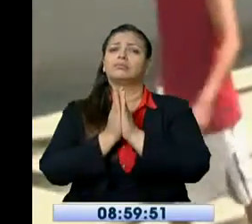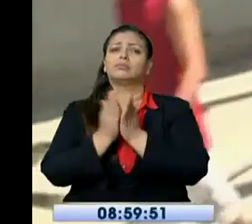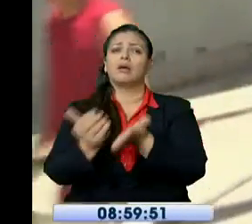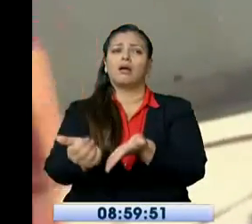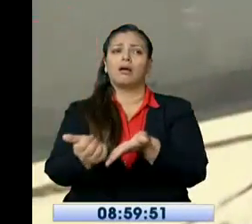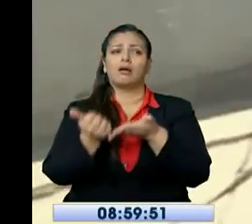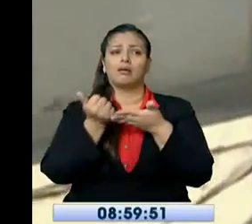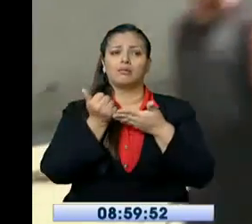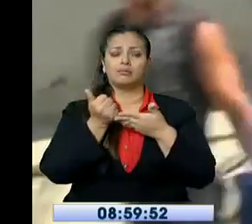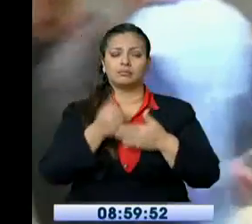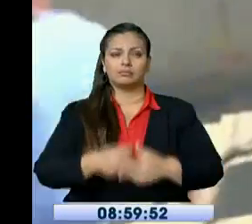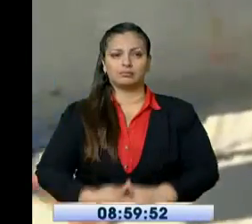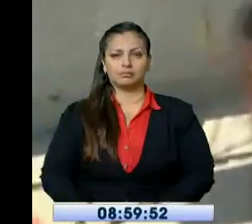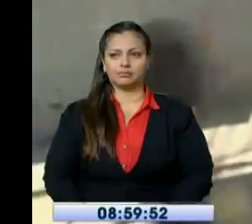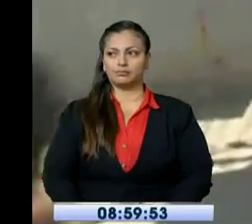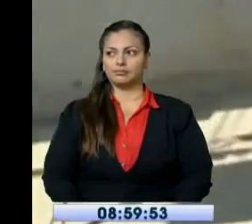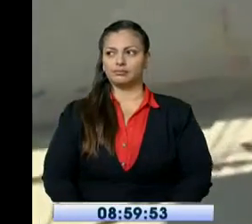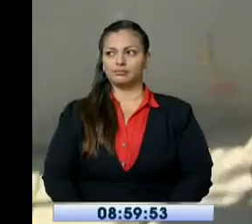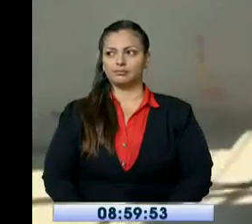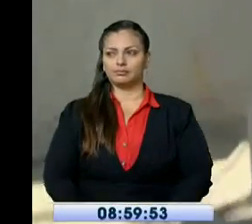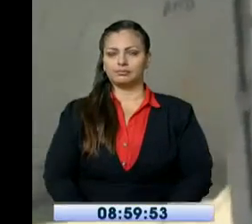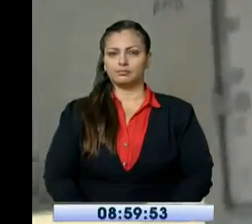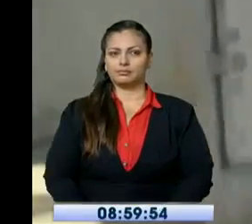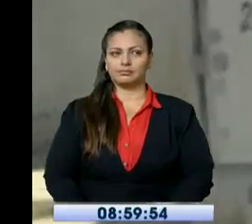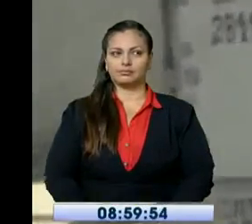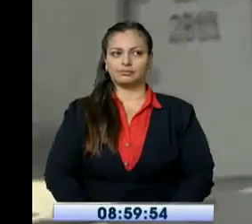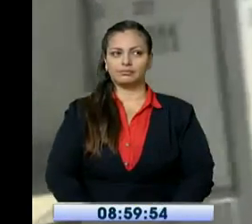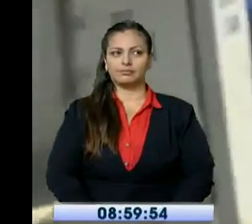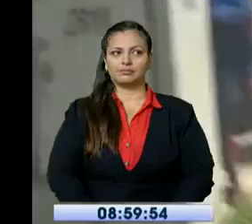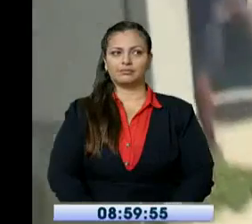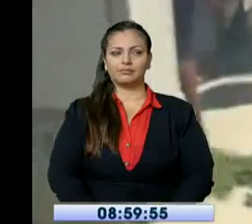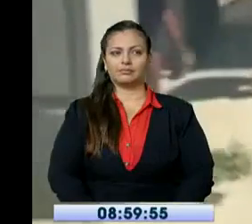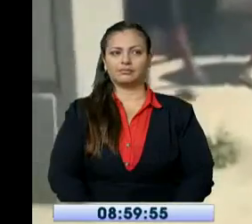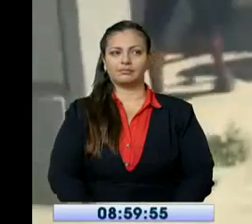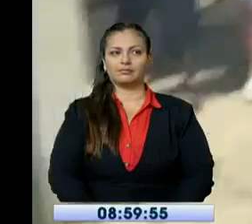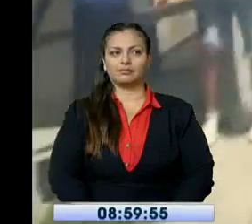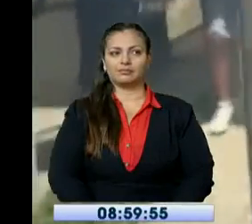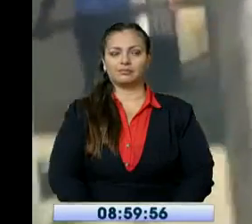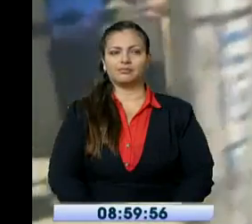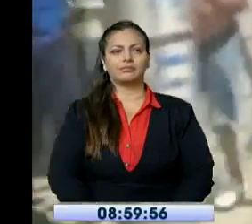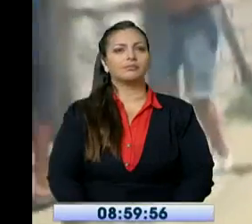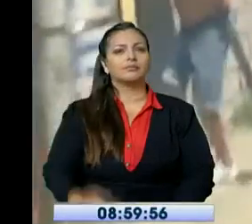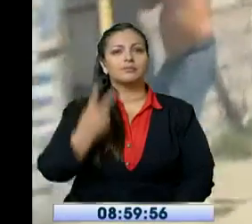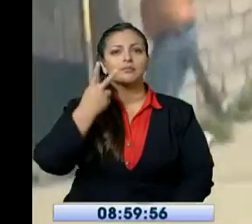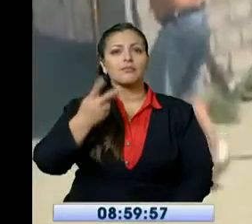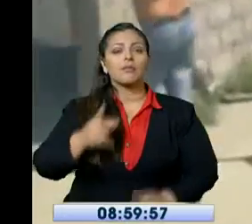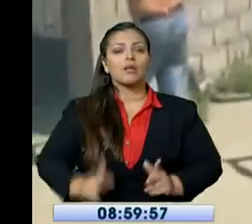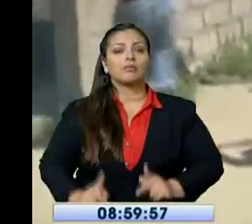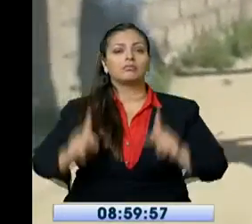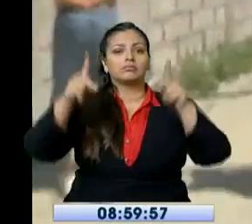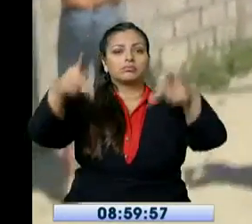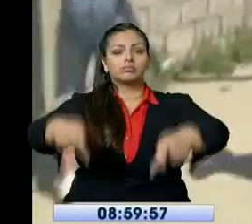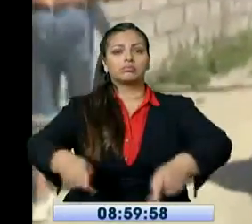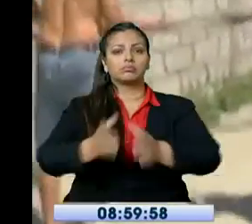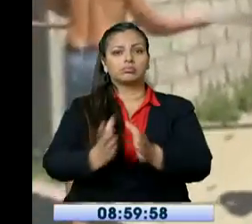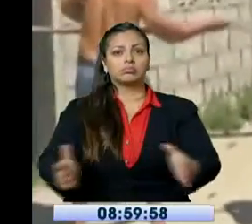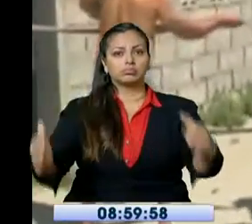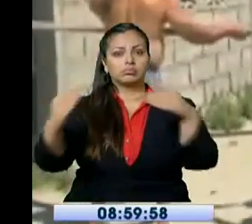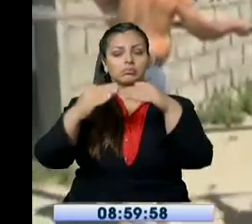Fueron momentos de pánico los que se vivieron en el corazón de la cooperativa Jacobo Bucaram, Isla Trinitaria, el fin de